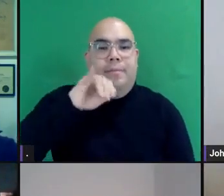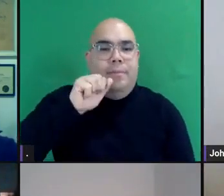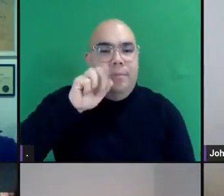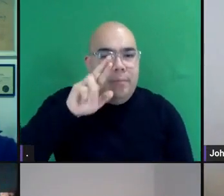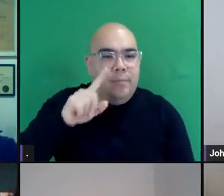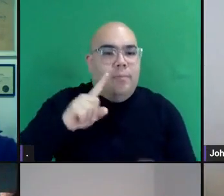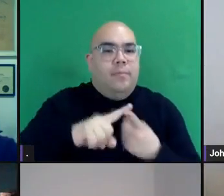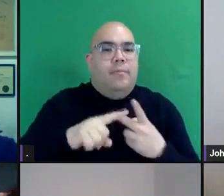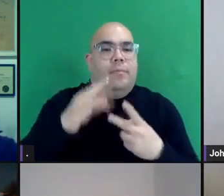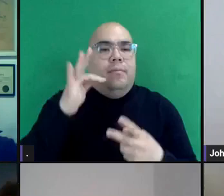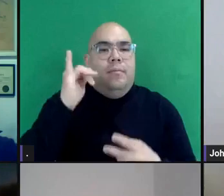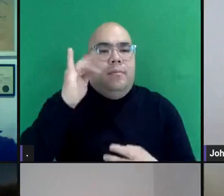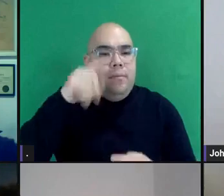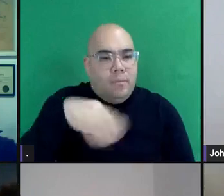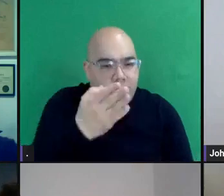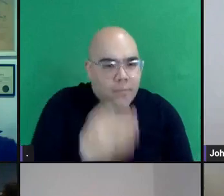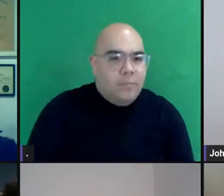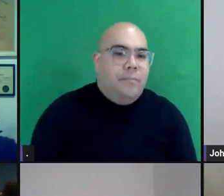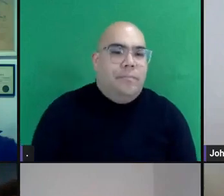Tatiana,